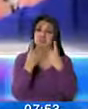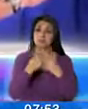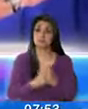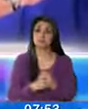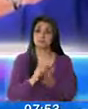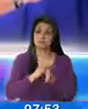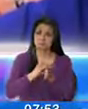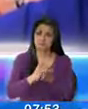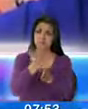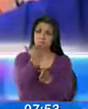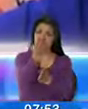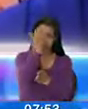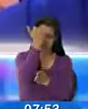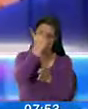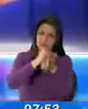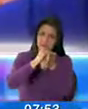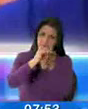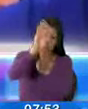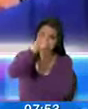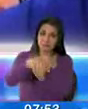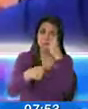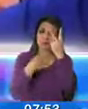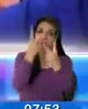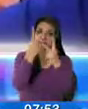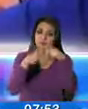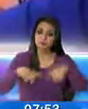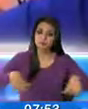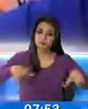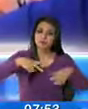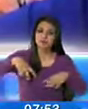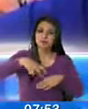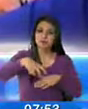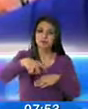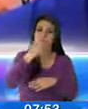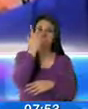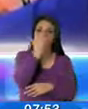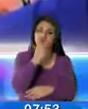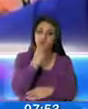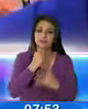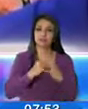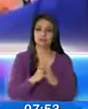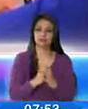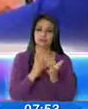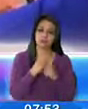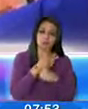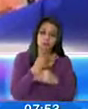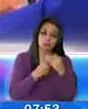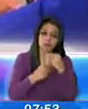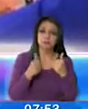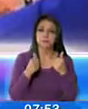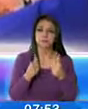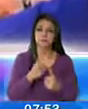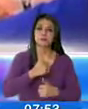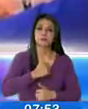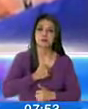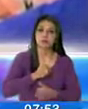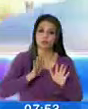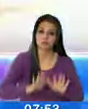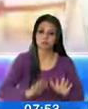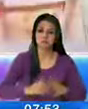que nos visiten, hay sitios turísticos bonitos, productos frescos, nativos de